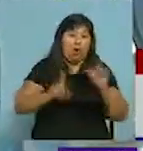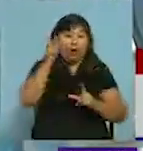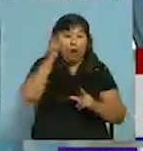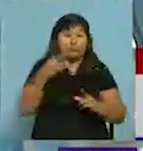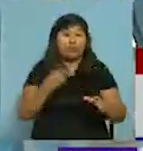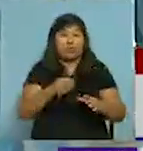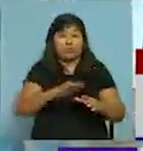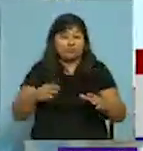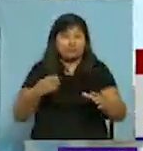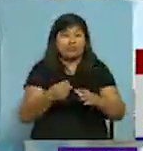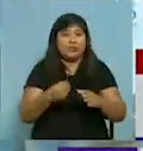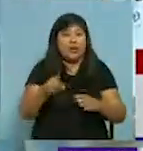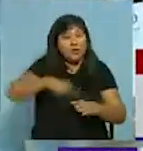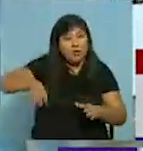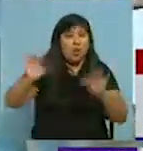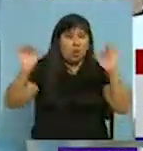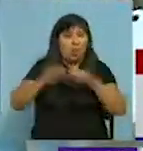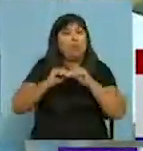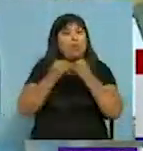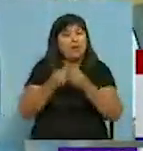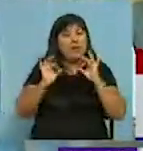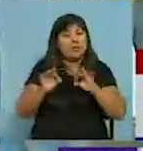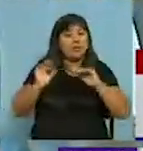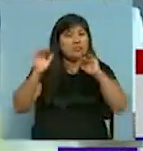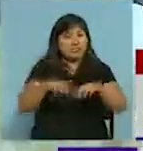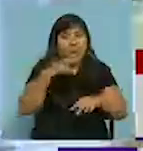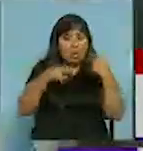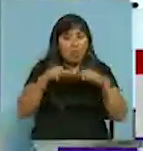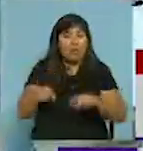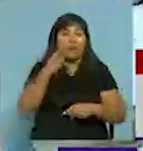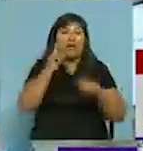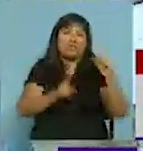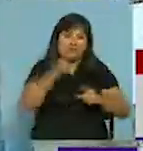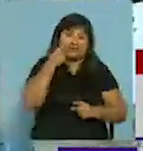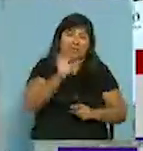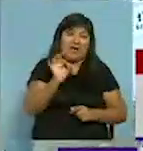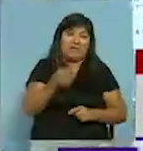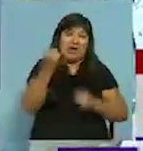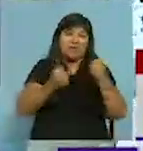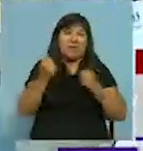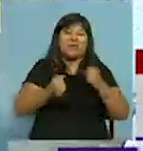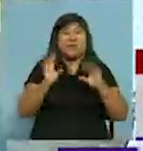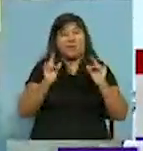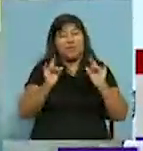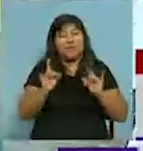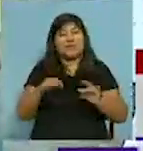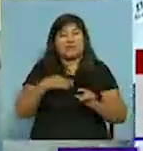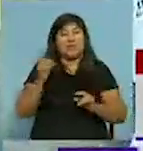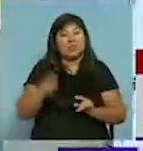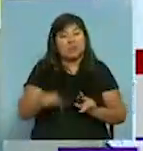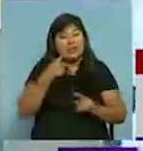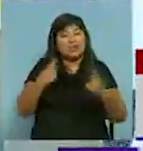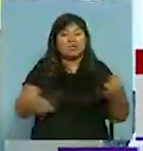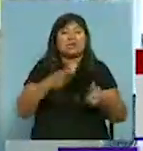una familia que viene a cara a comer no porque bueno dentro de la situación como a veces no saben cómo solventar esta necesidad y buscan